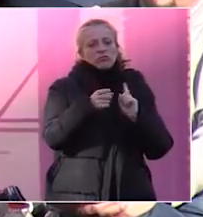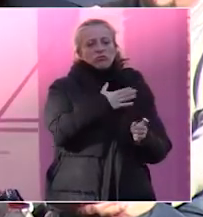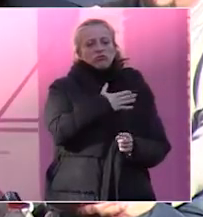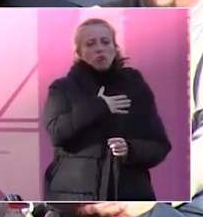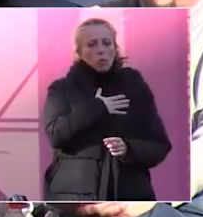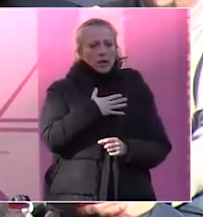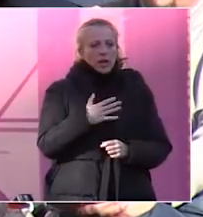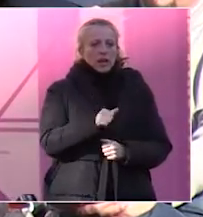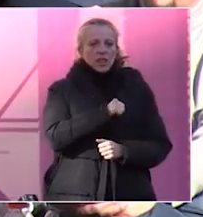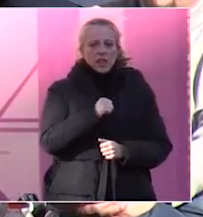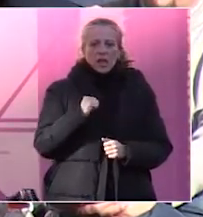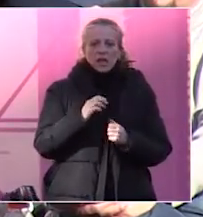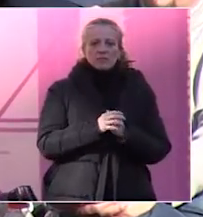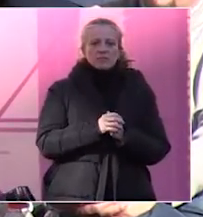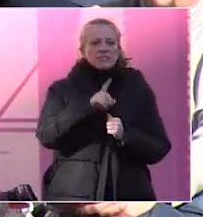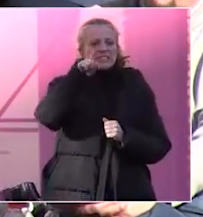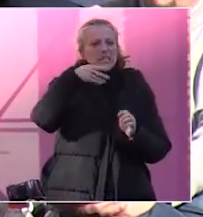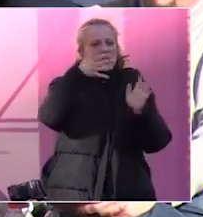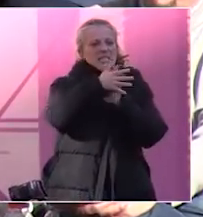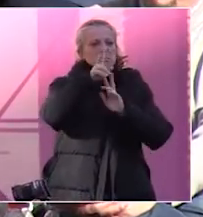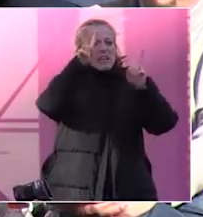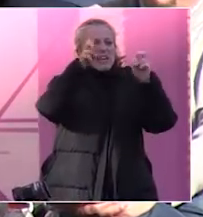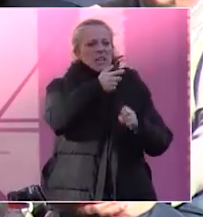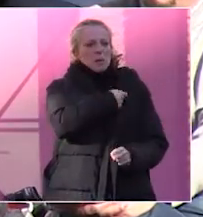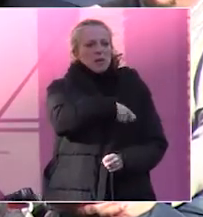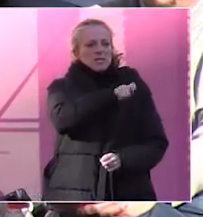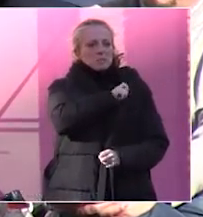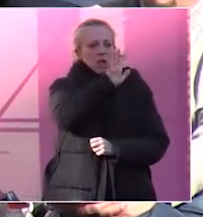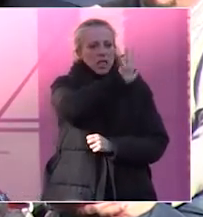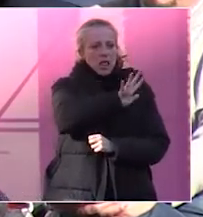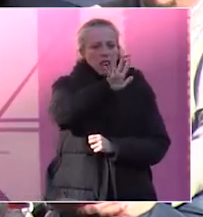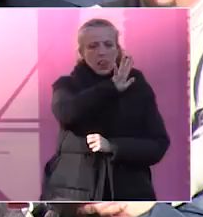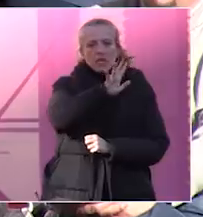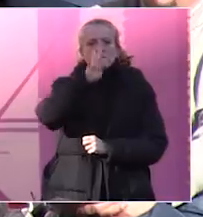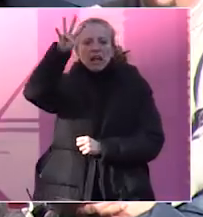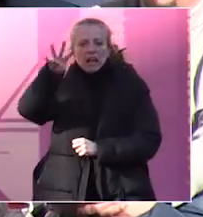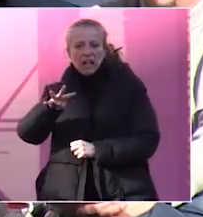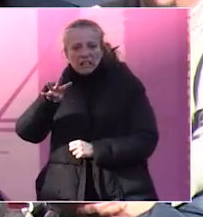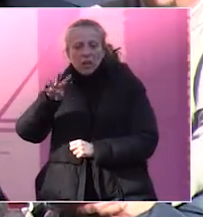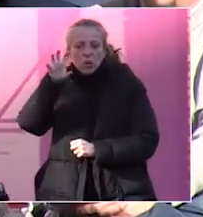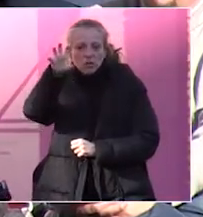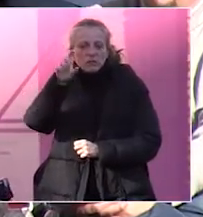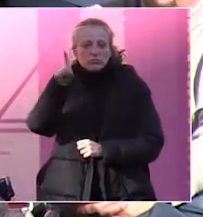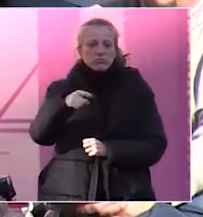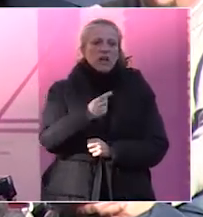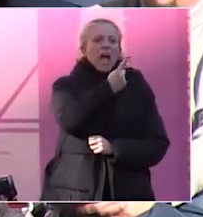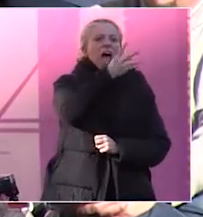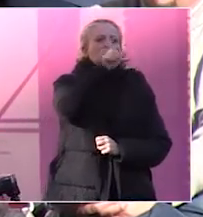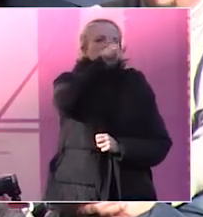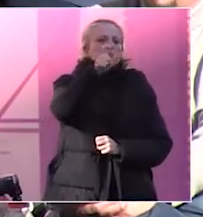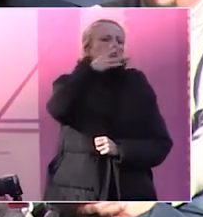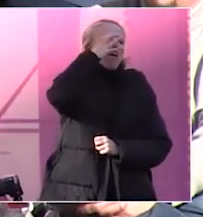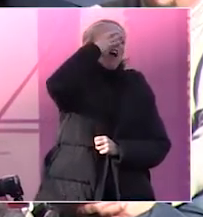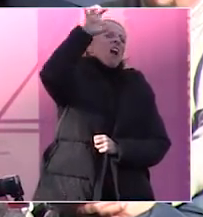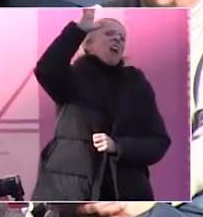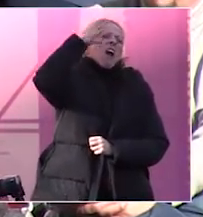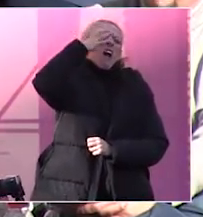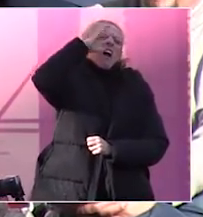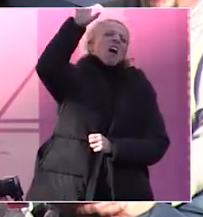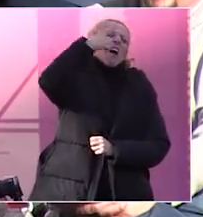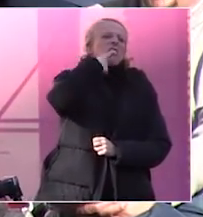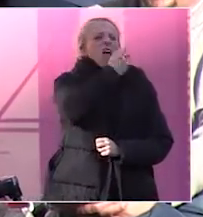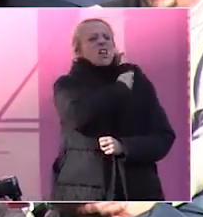hablado mucho de España, se ha hablado mucho de Cataluña, y algunos gritan las palabras muy alto,